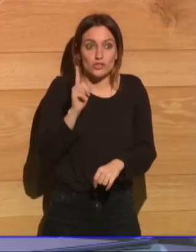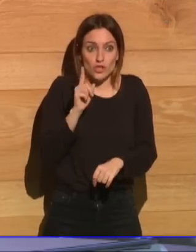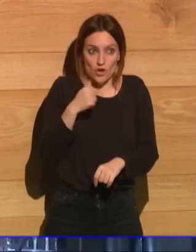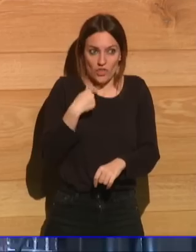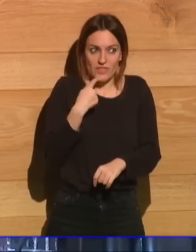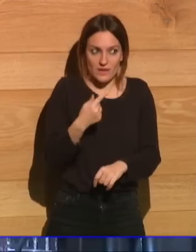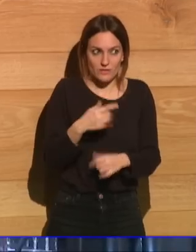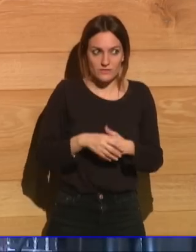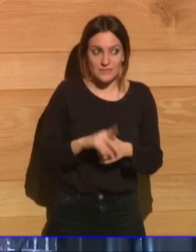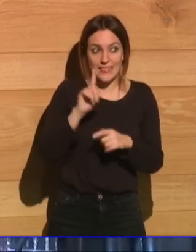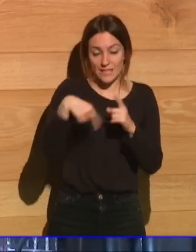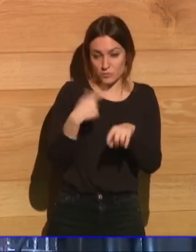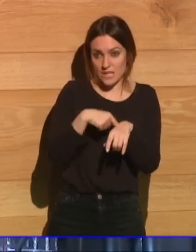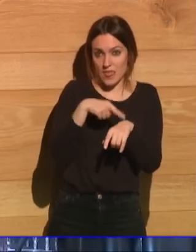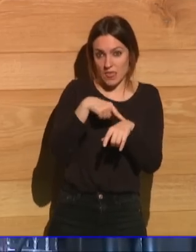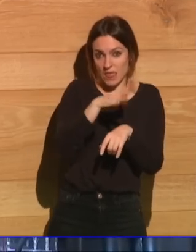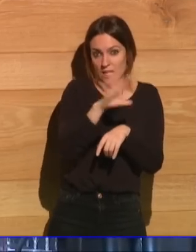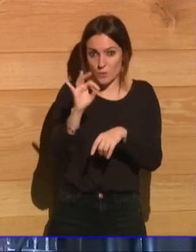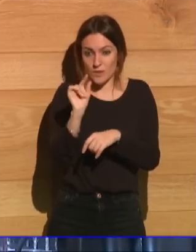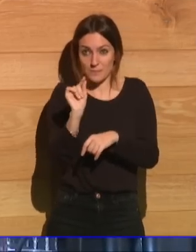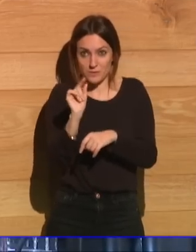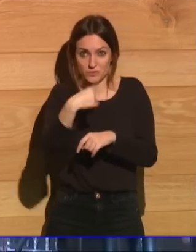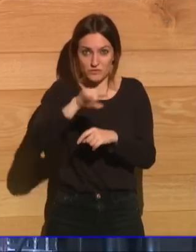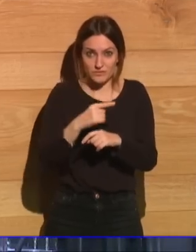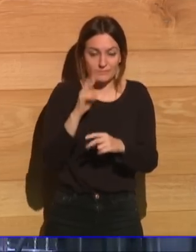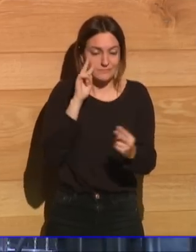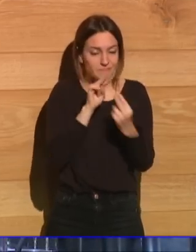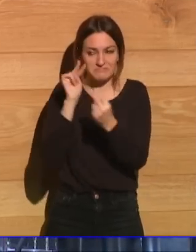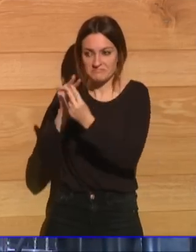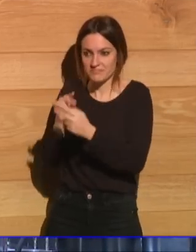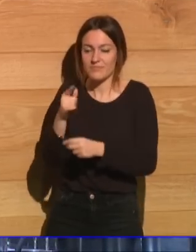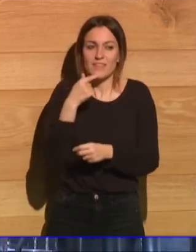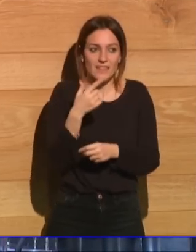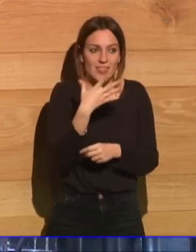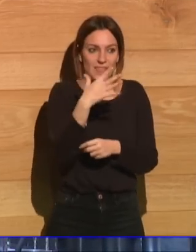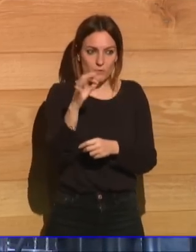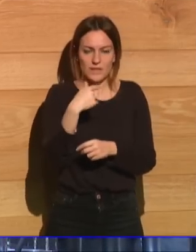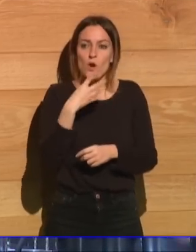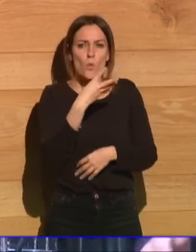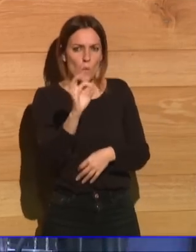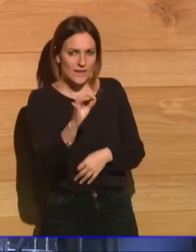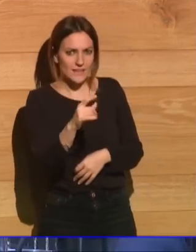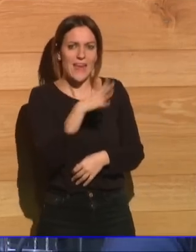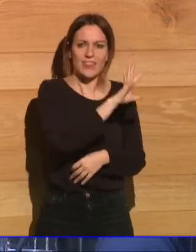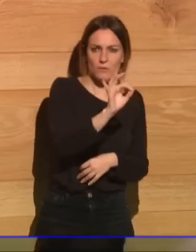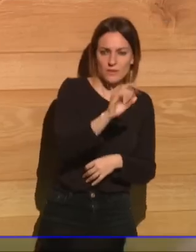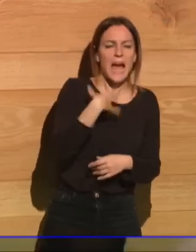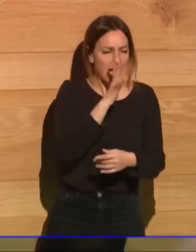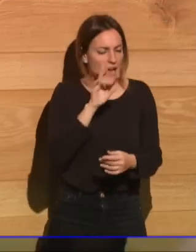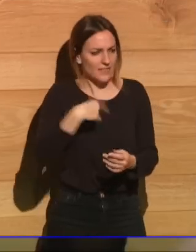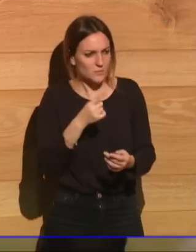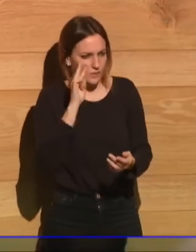ritmo llevemos 50 minutos No, y nos dije miremos 40. entre nosotros. Dijiste 50. 40. 50. Ahora lo miramos. Da igual,